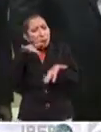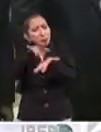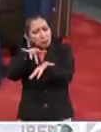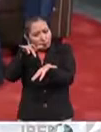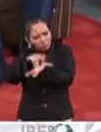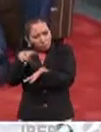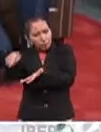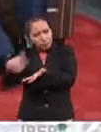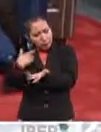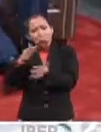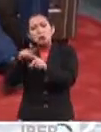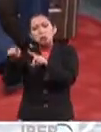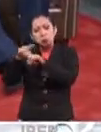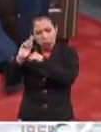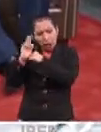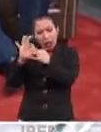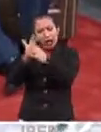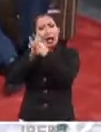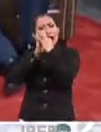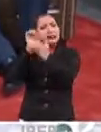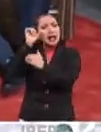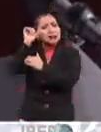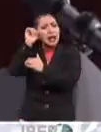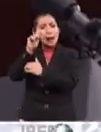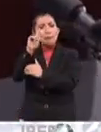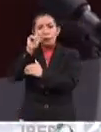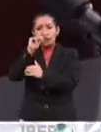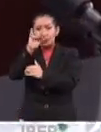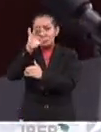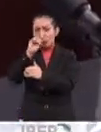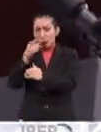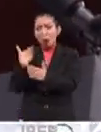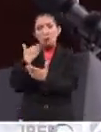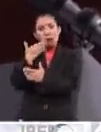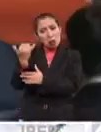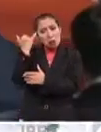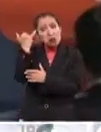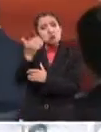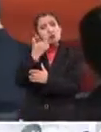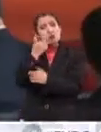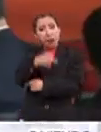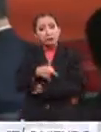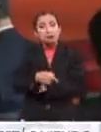apoyo al multilateralismo en la región Asia-Pacífico. Esto es un buen indicio